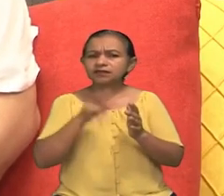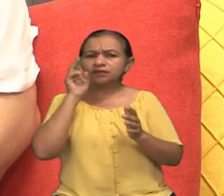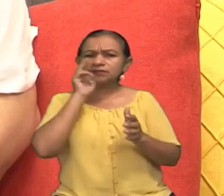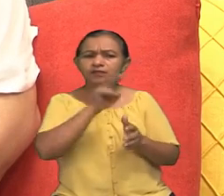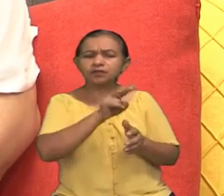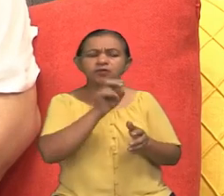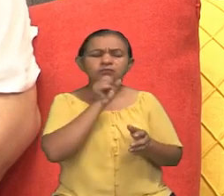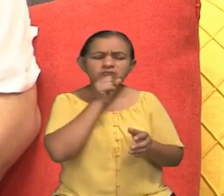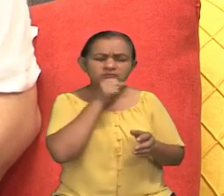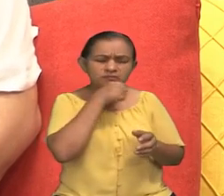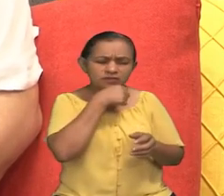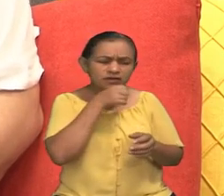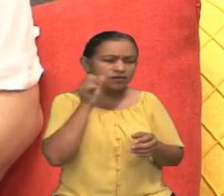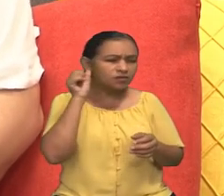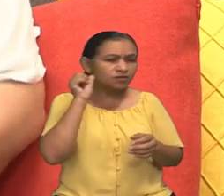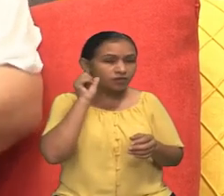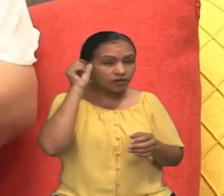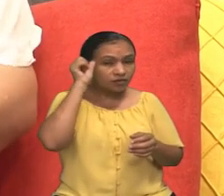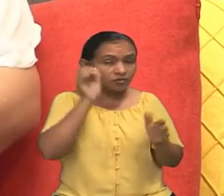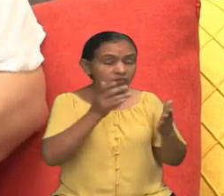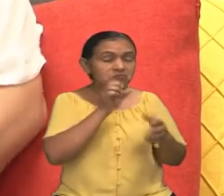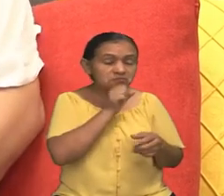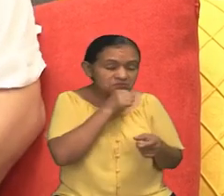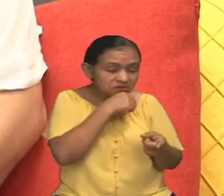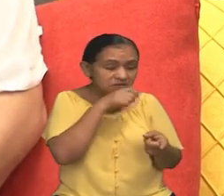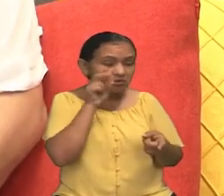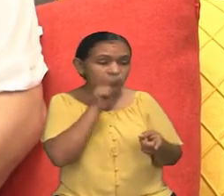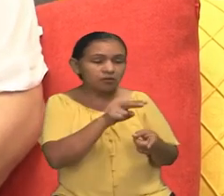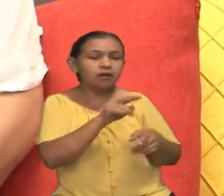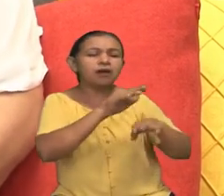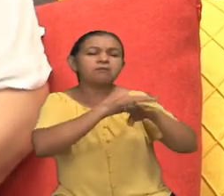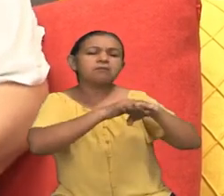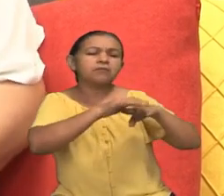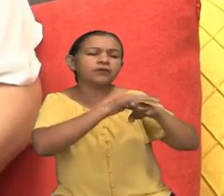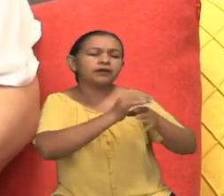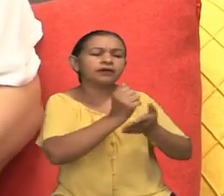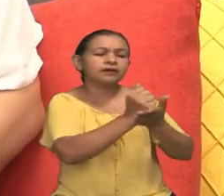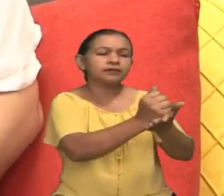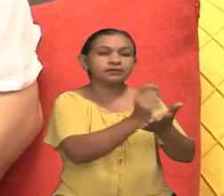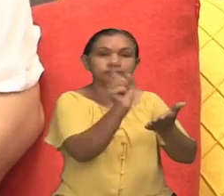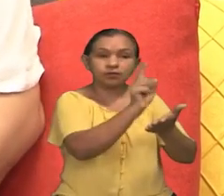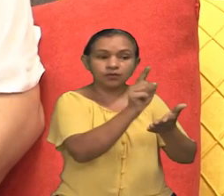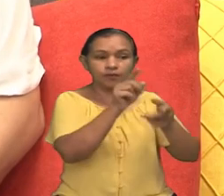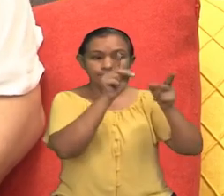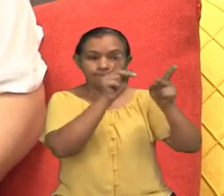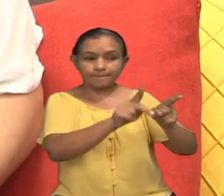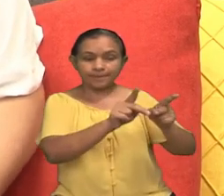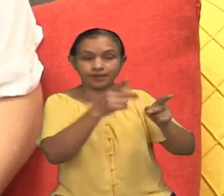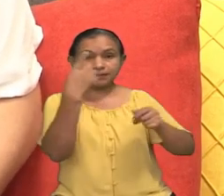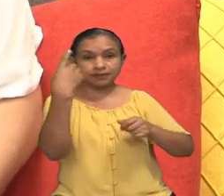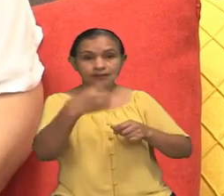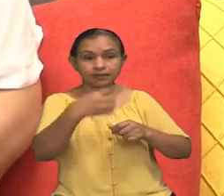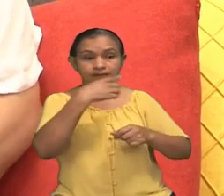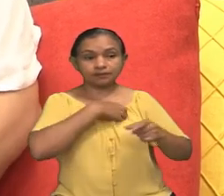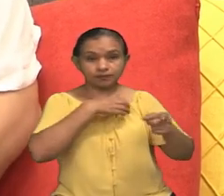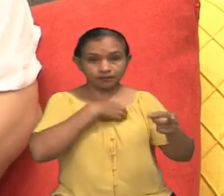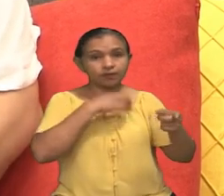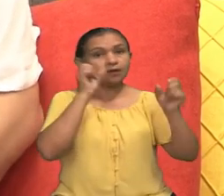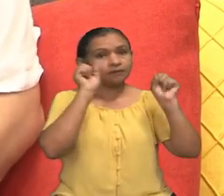un sujeto de asistencia, sino como un sujeto de derecho, como un